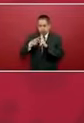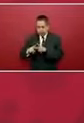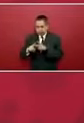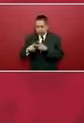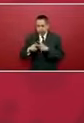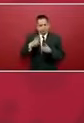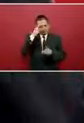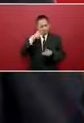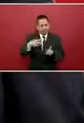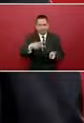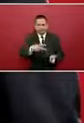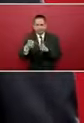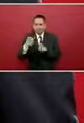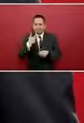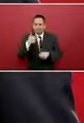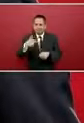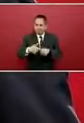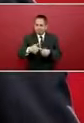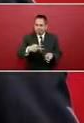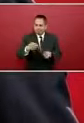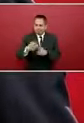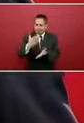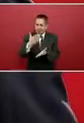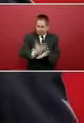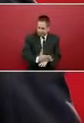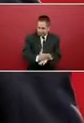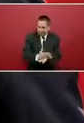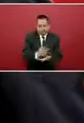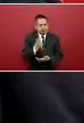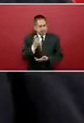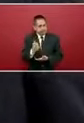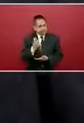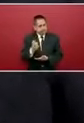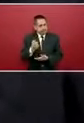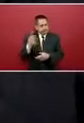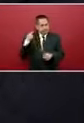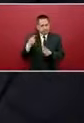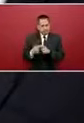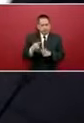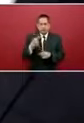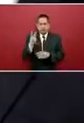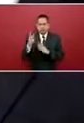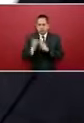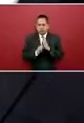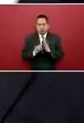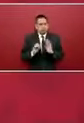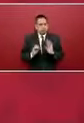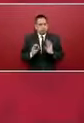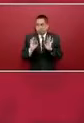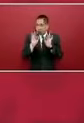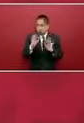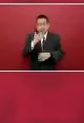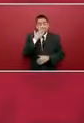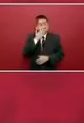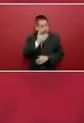estrategia contra el robo de combustible. Y vamos muy bien.